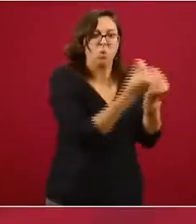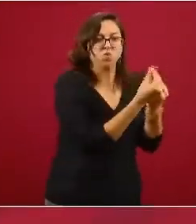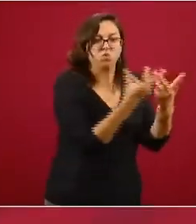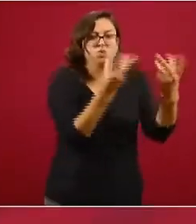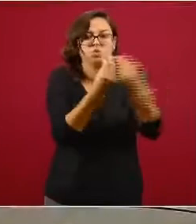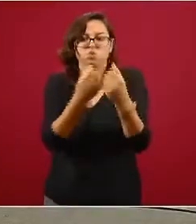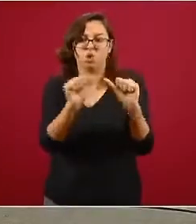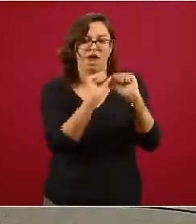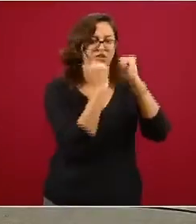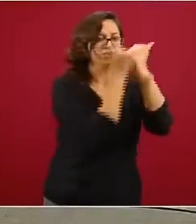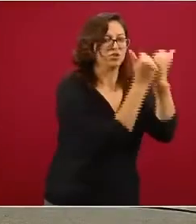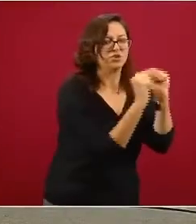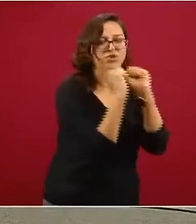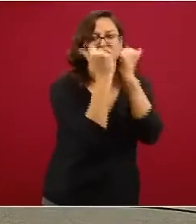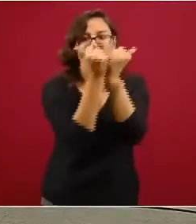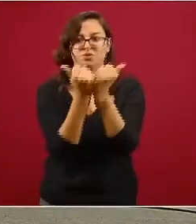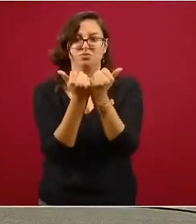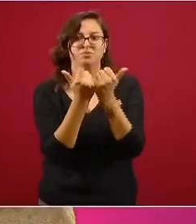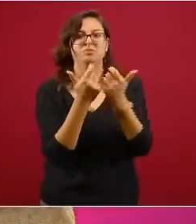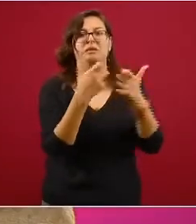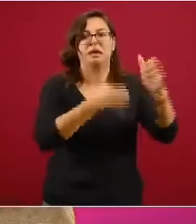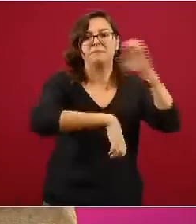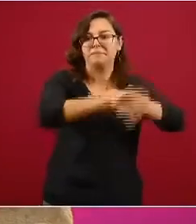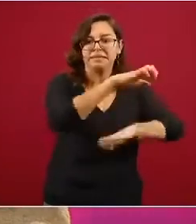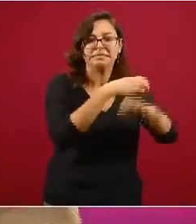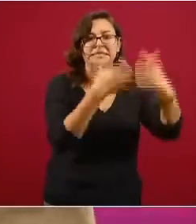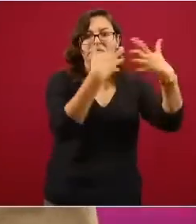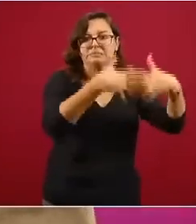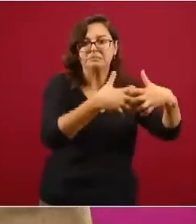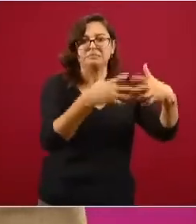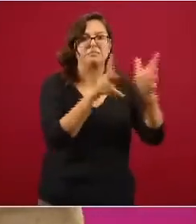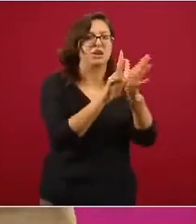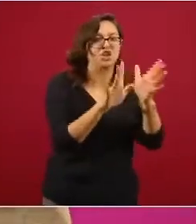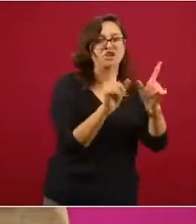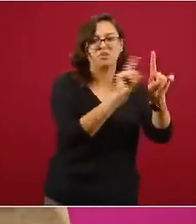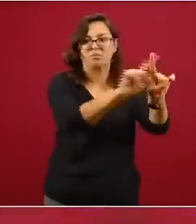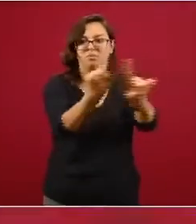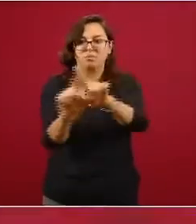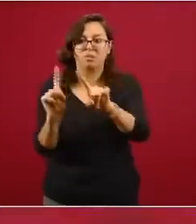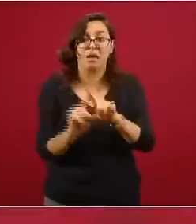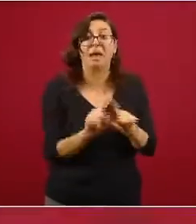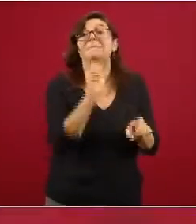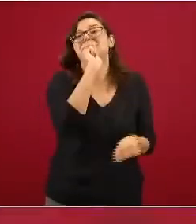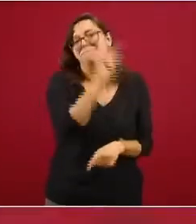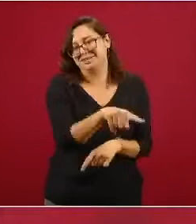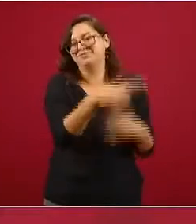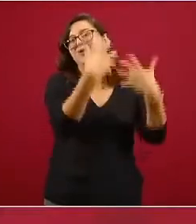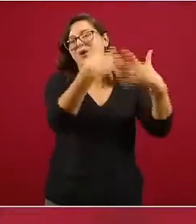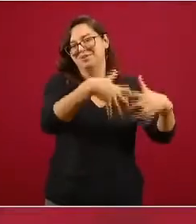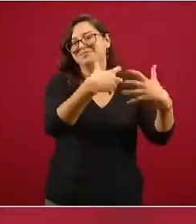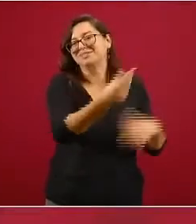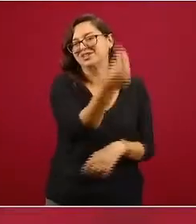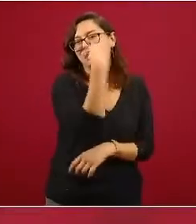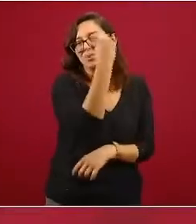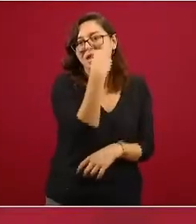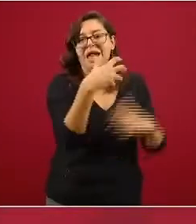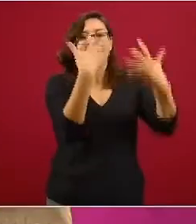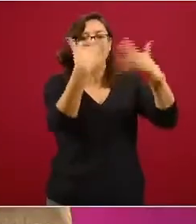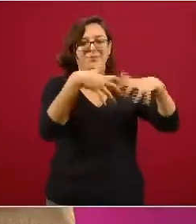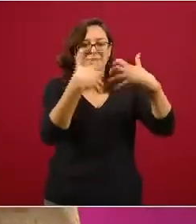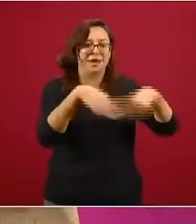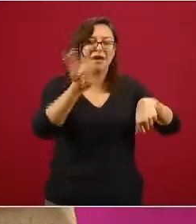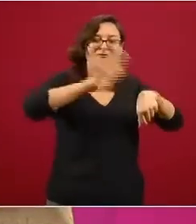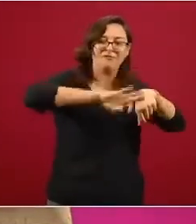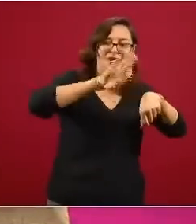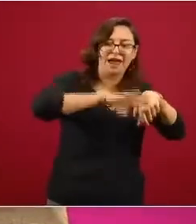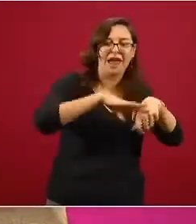grupos corporativos con ciertos sectores empresariales, entre otros la industria alimentaria, también la industria farmacéutica,